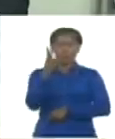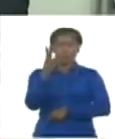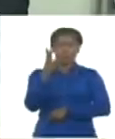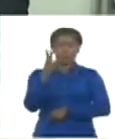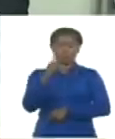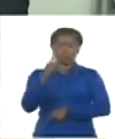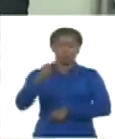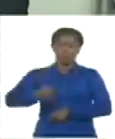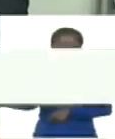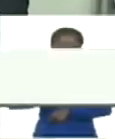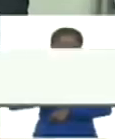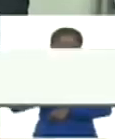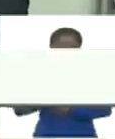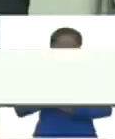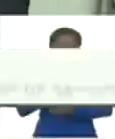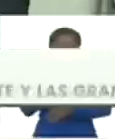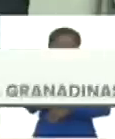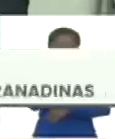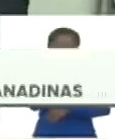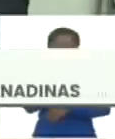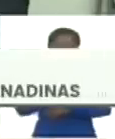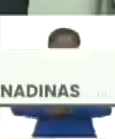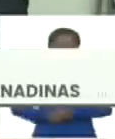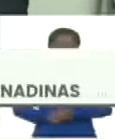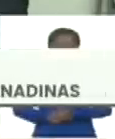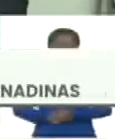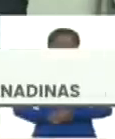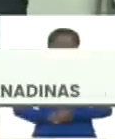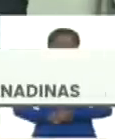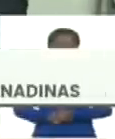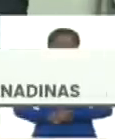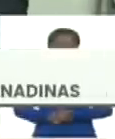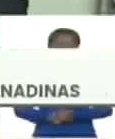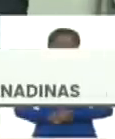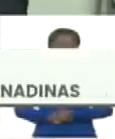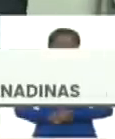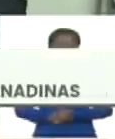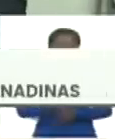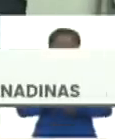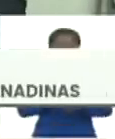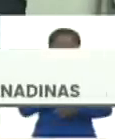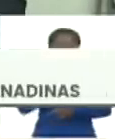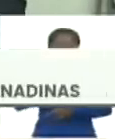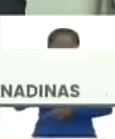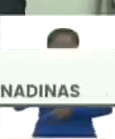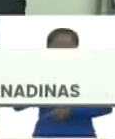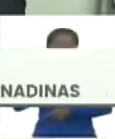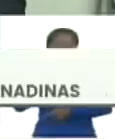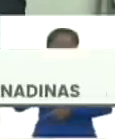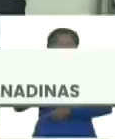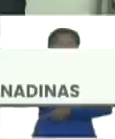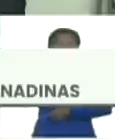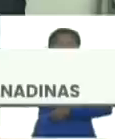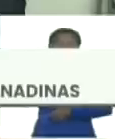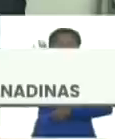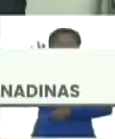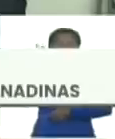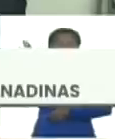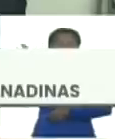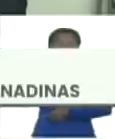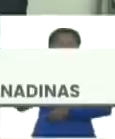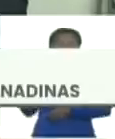to invite whom it wants to attend, a invitar a quien quiere asistir y a quien no quiere